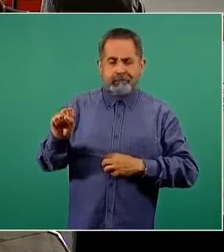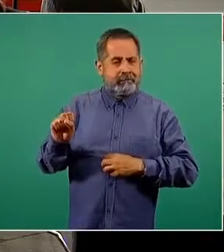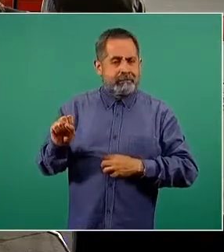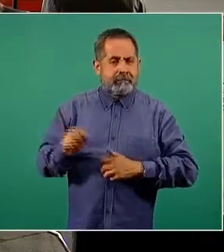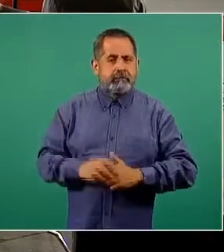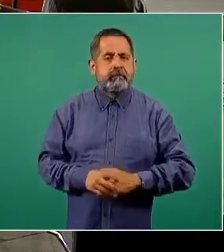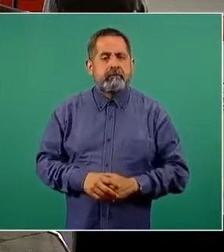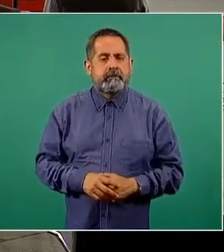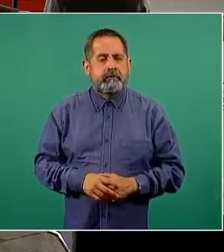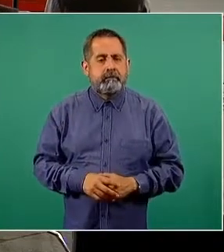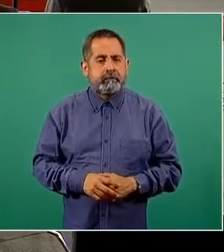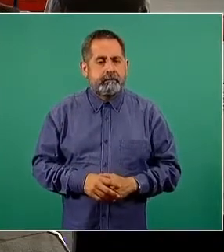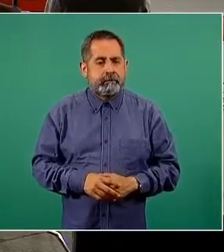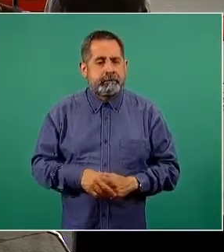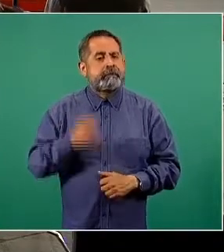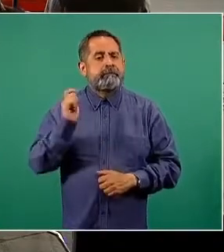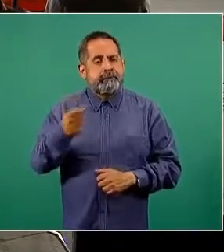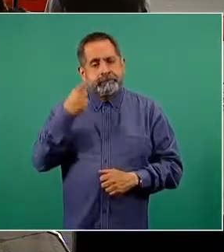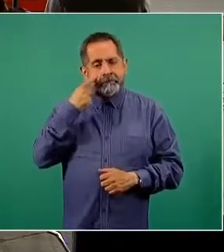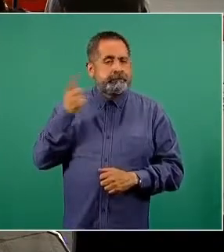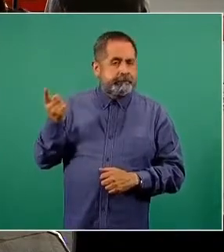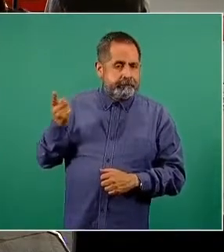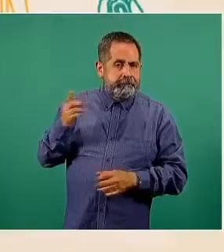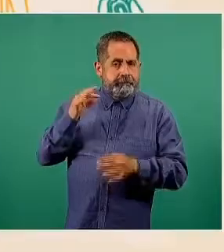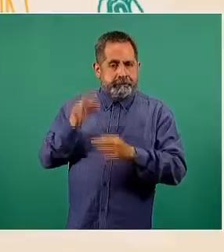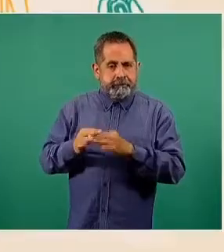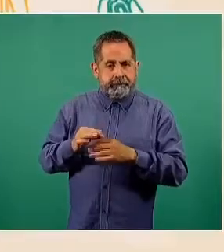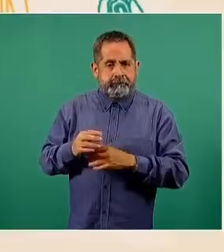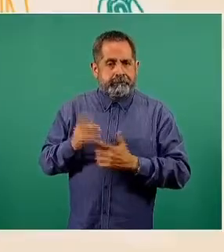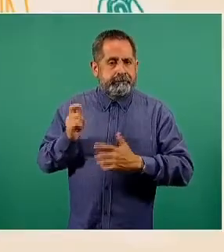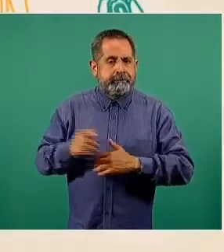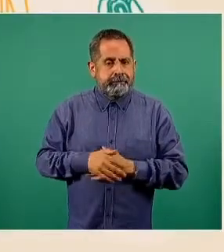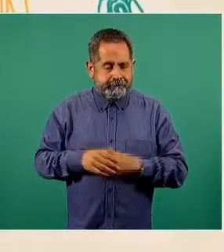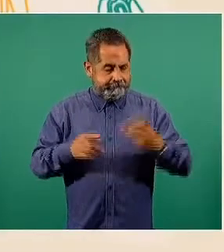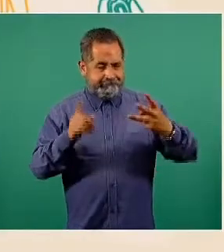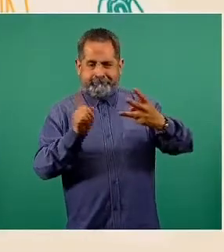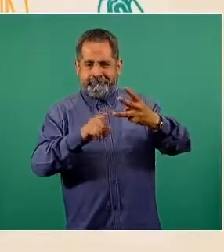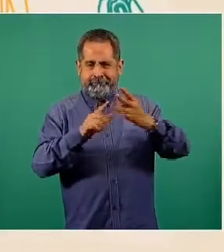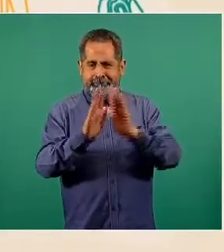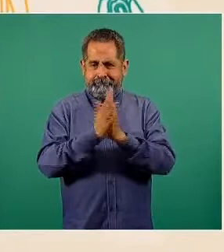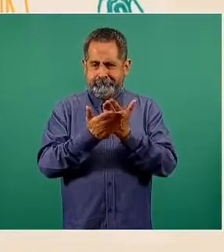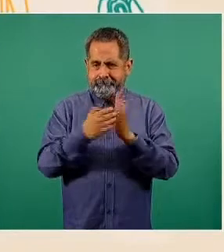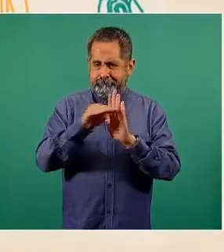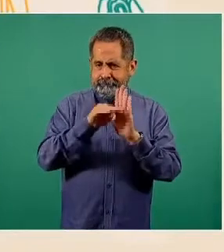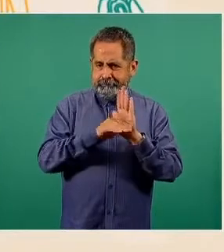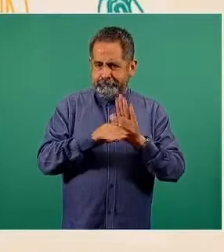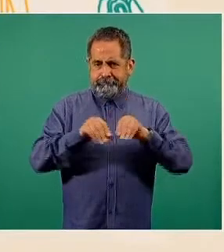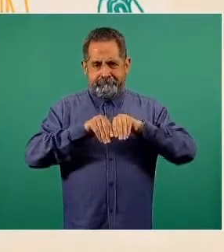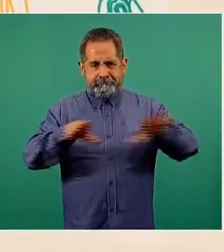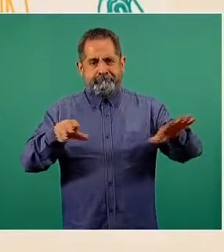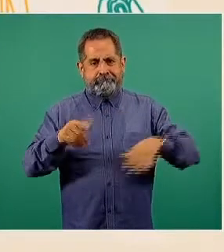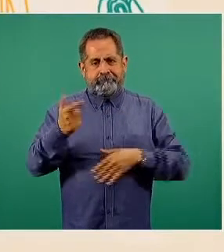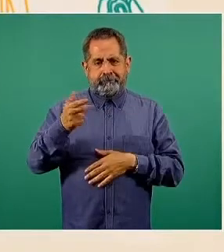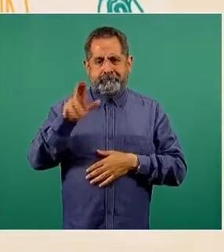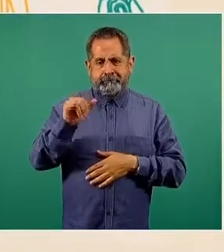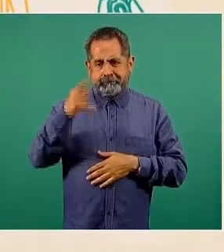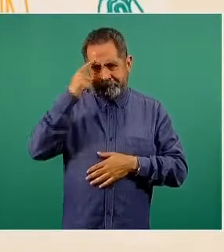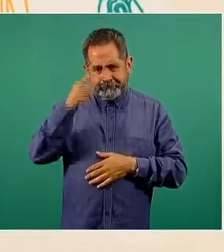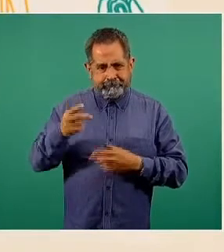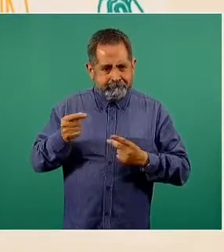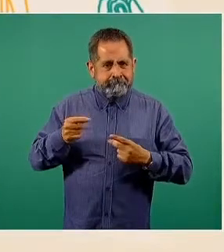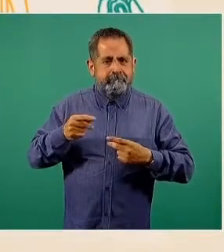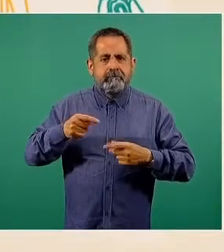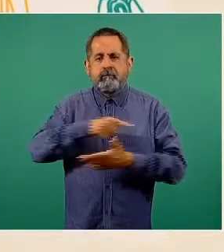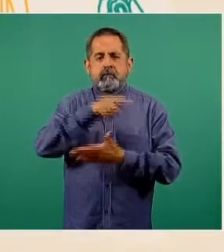siguiente. Y ya aterrizando, pues justo el tercer tomo del Plan Movilidad 4S es la guía para la activación de